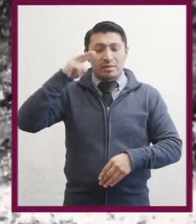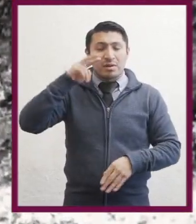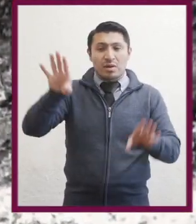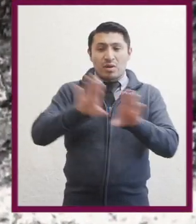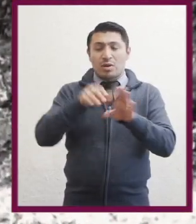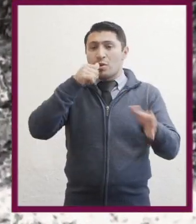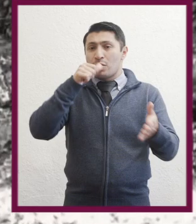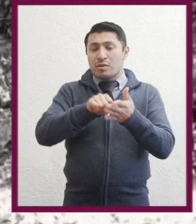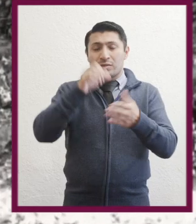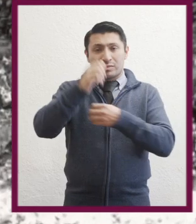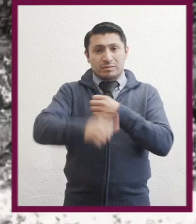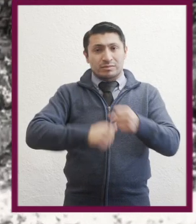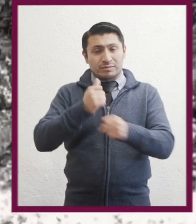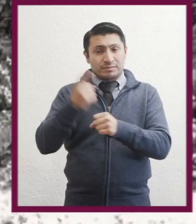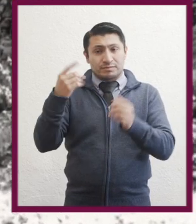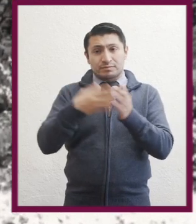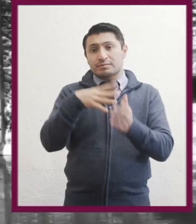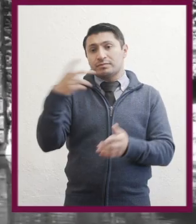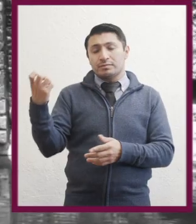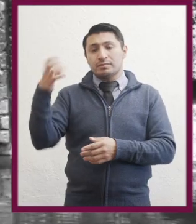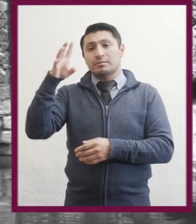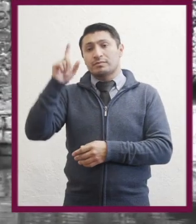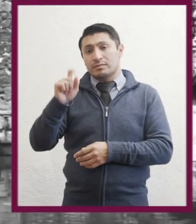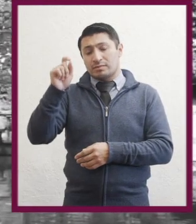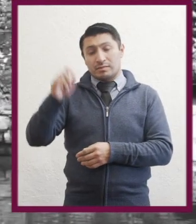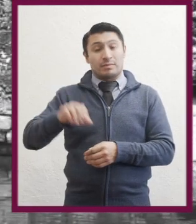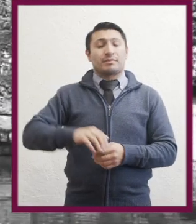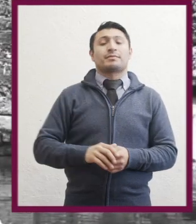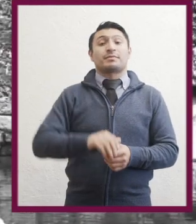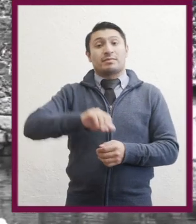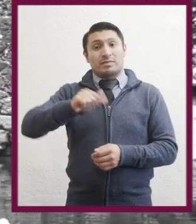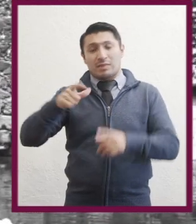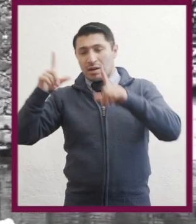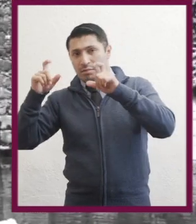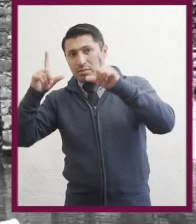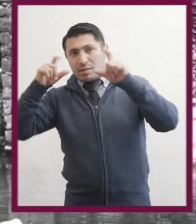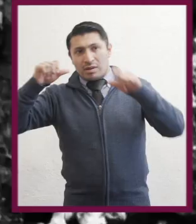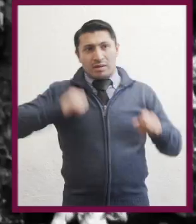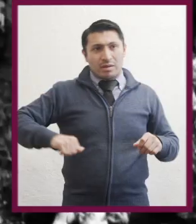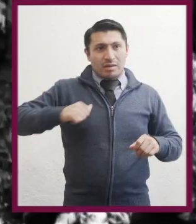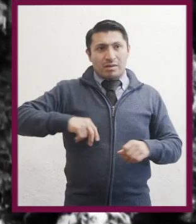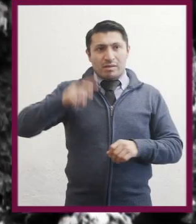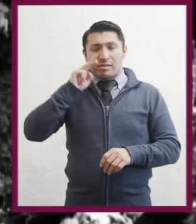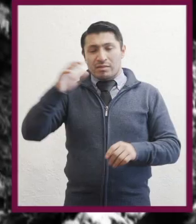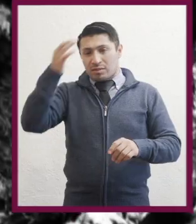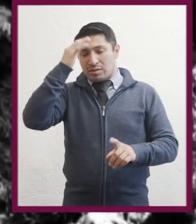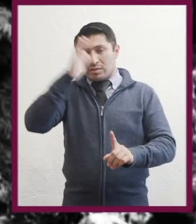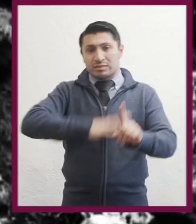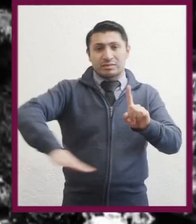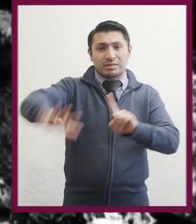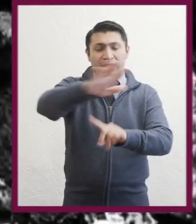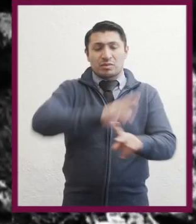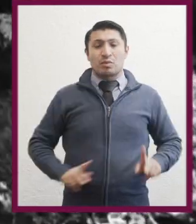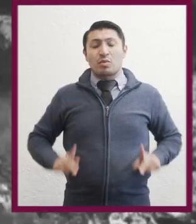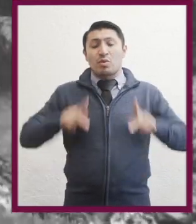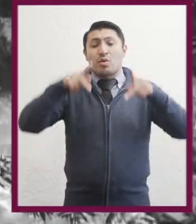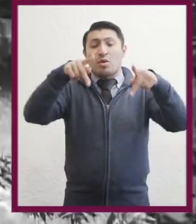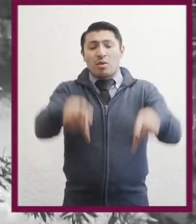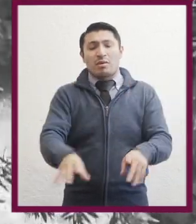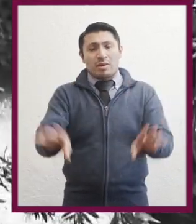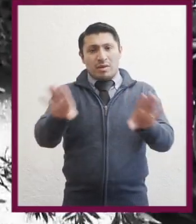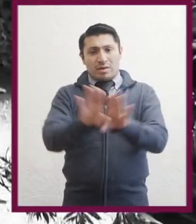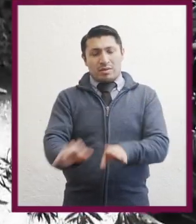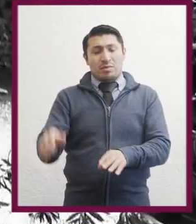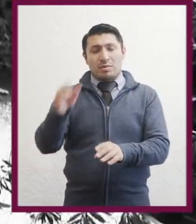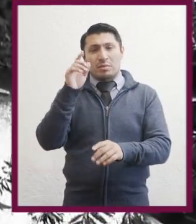aspecto perdura en una postal de los años 20. Otras tomas de la época nos permiten conocer los alrededores del Puente